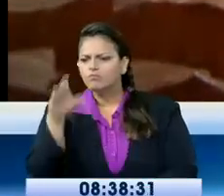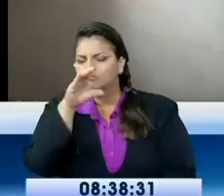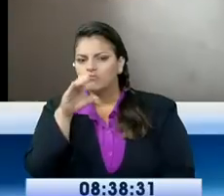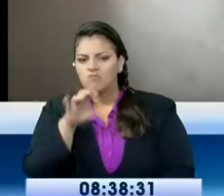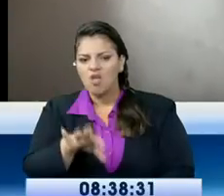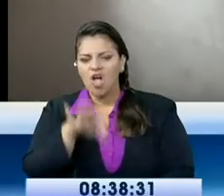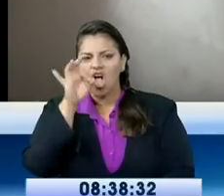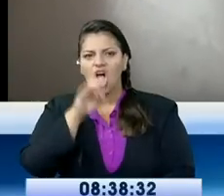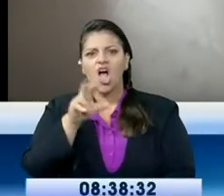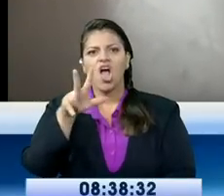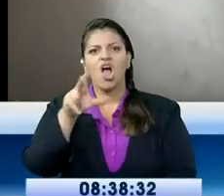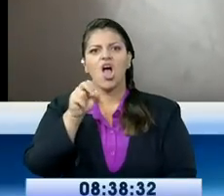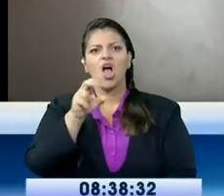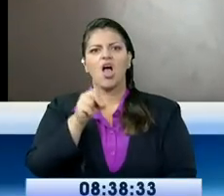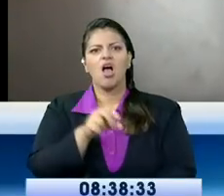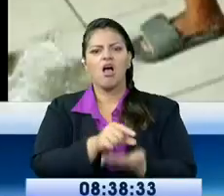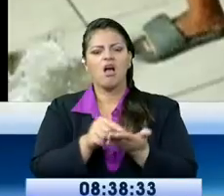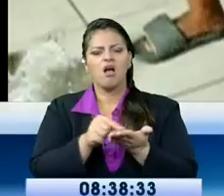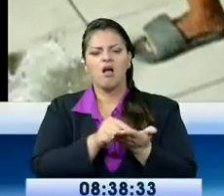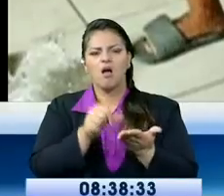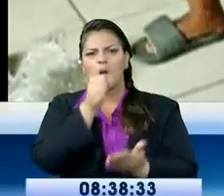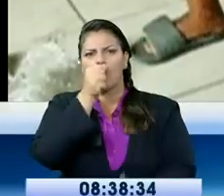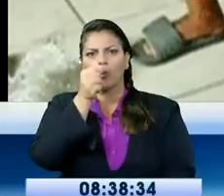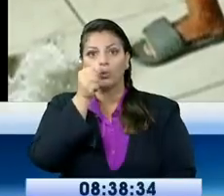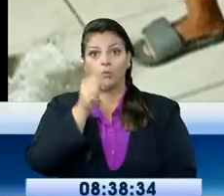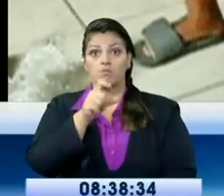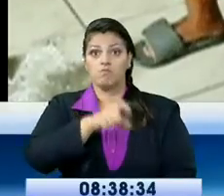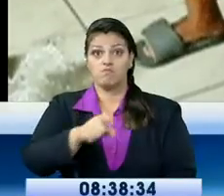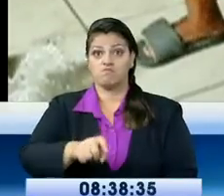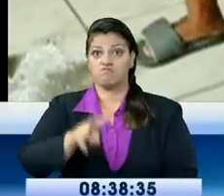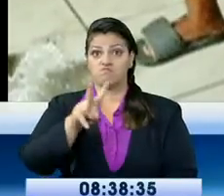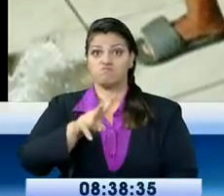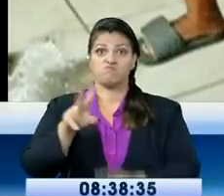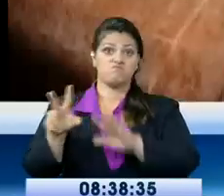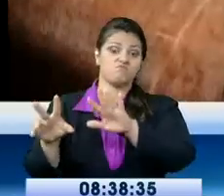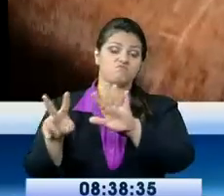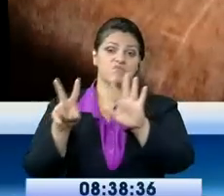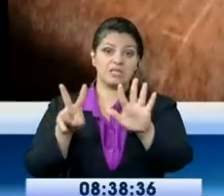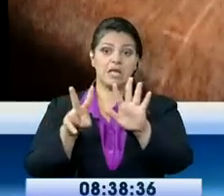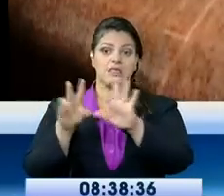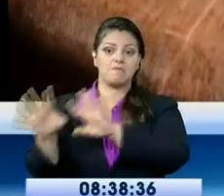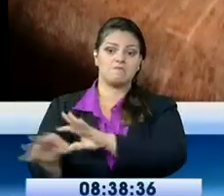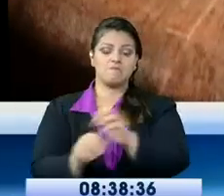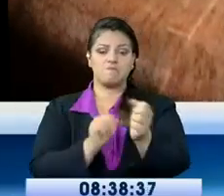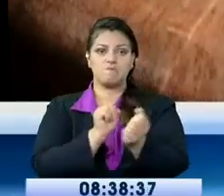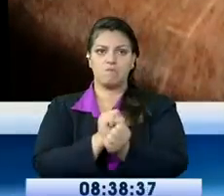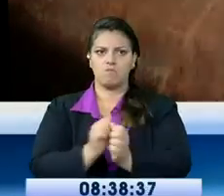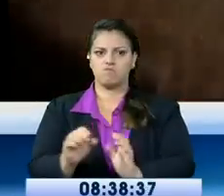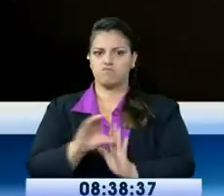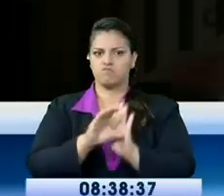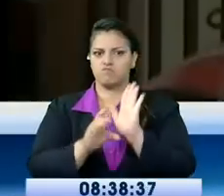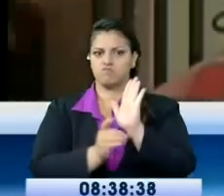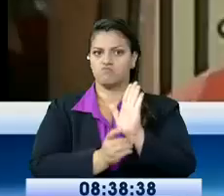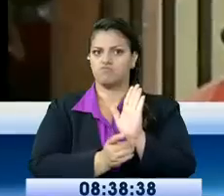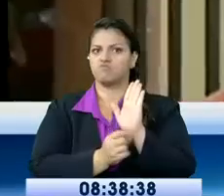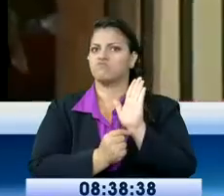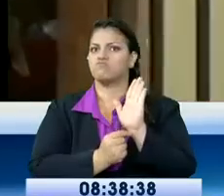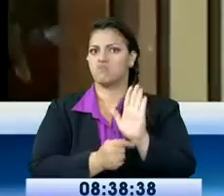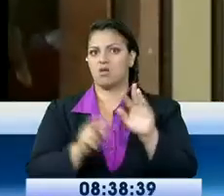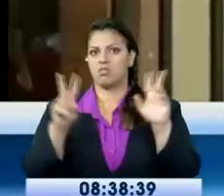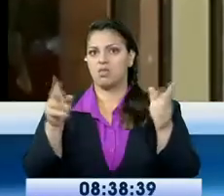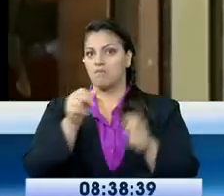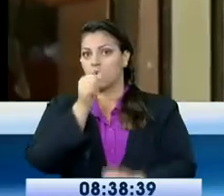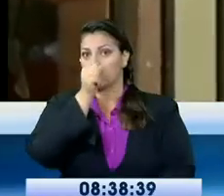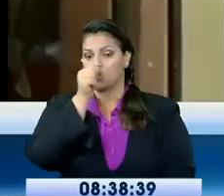y fueron detenidas 7 personas por ese delito que, según el COIT, es de tenencia a gran escala. La droga fue